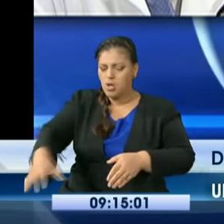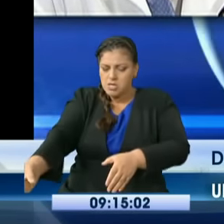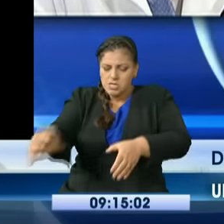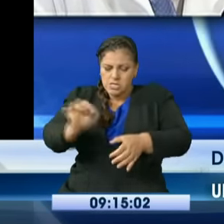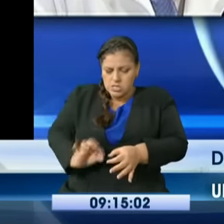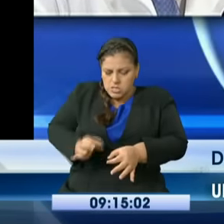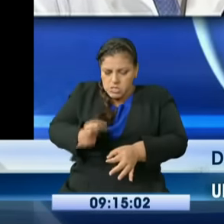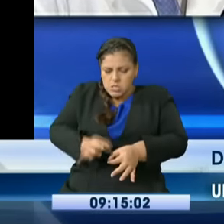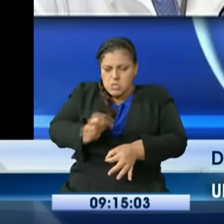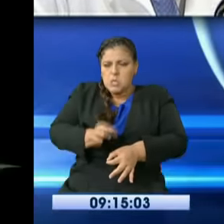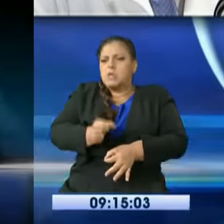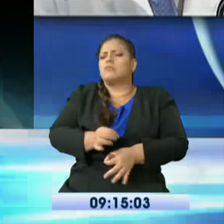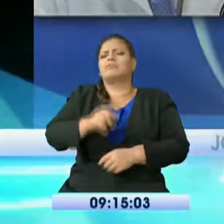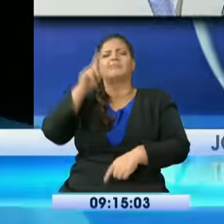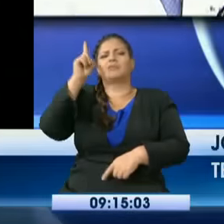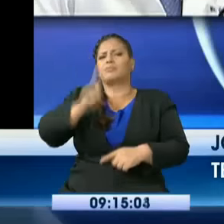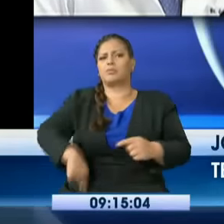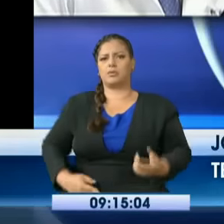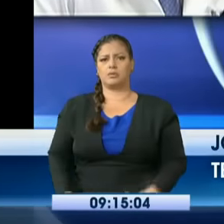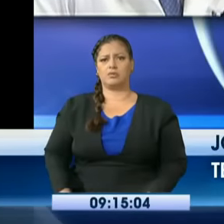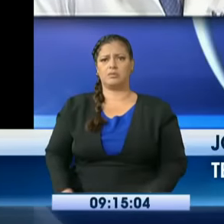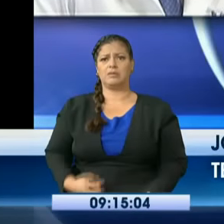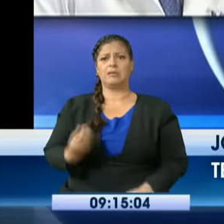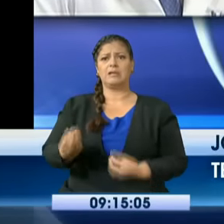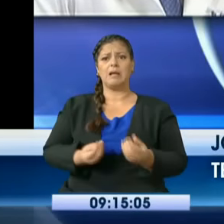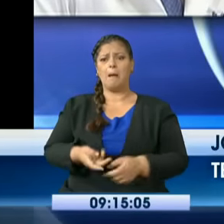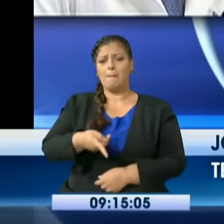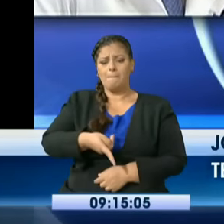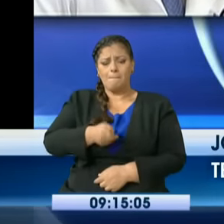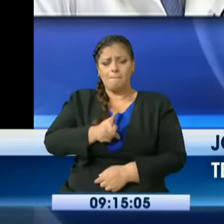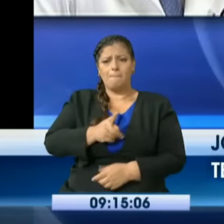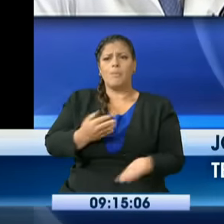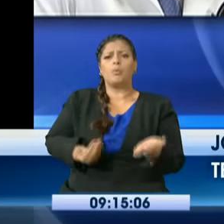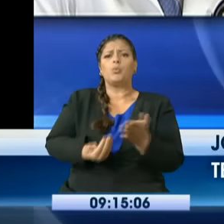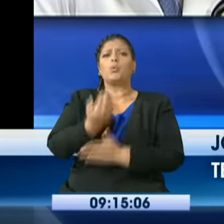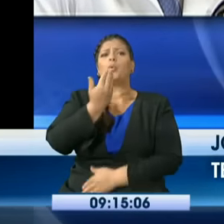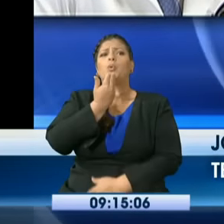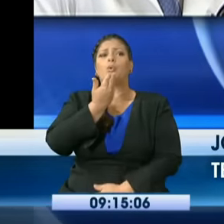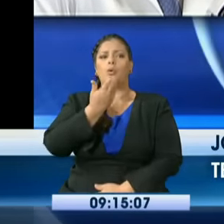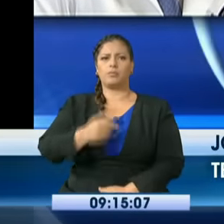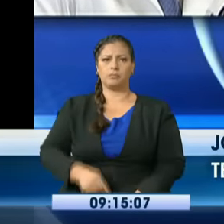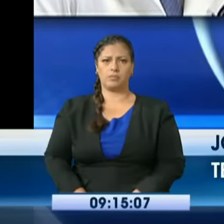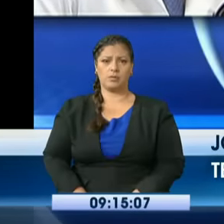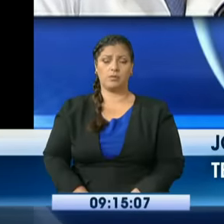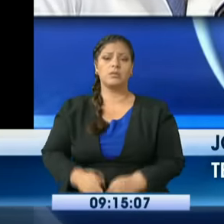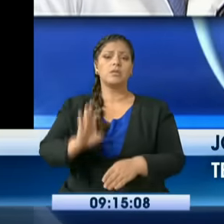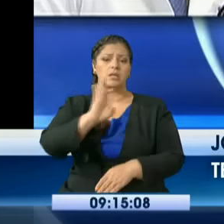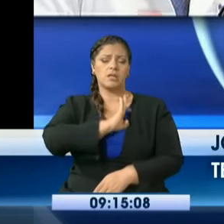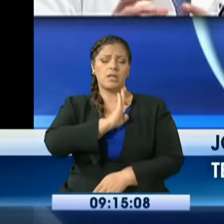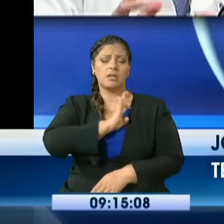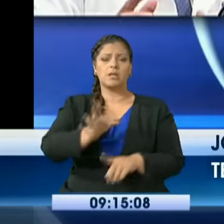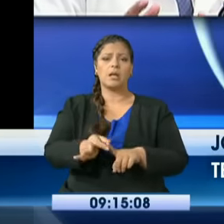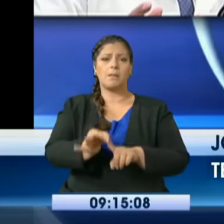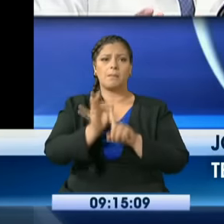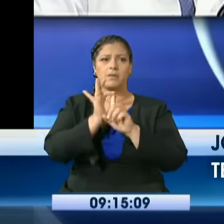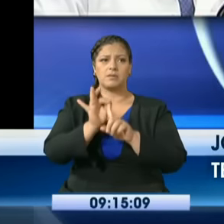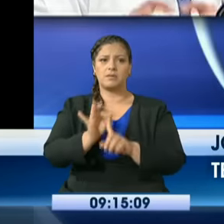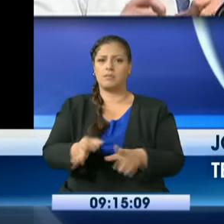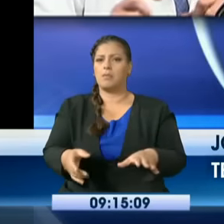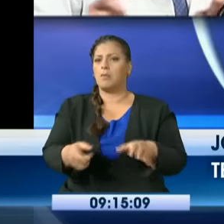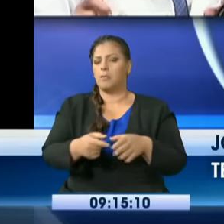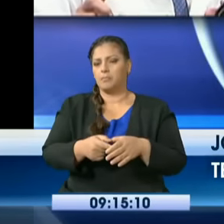para tener un nuevo pene? Existen técnicas de injerto quirúrgico, es decir, crear